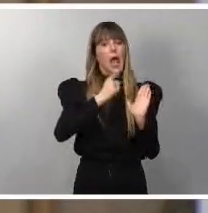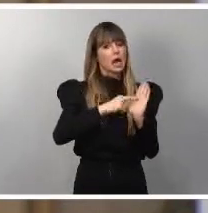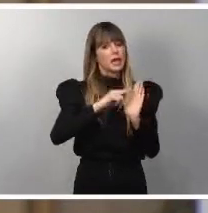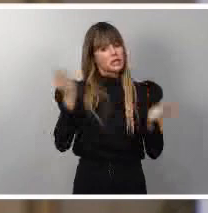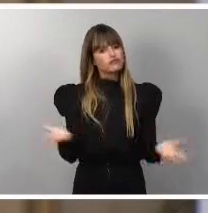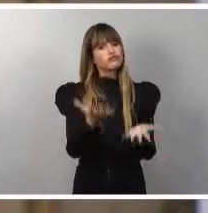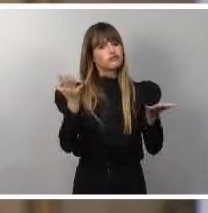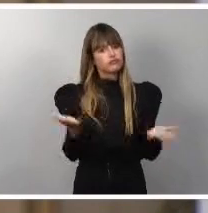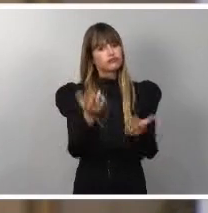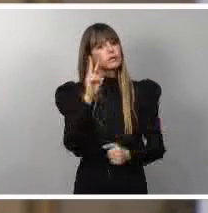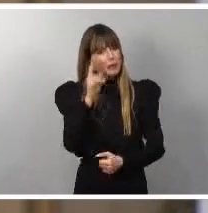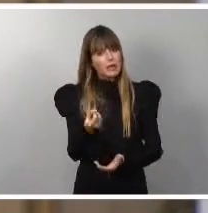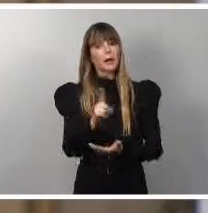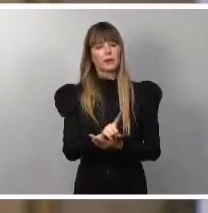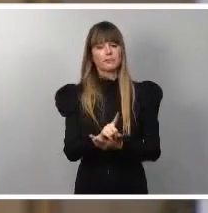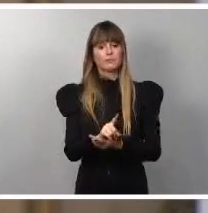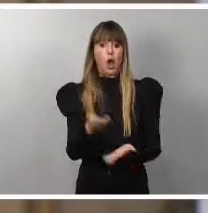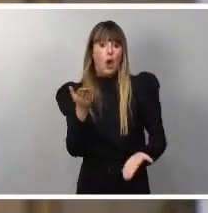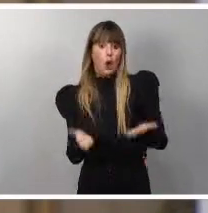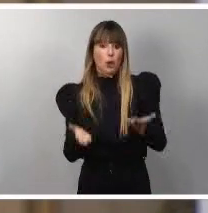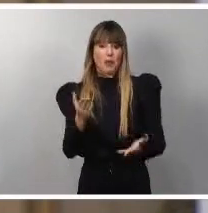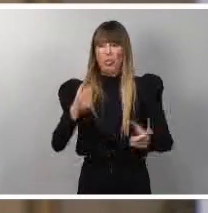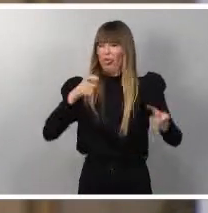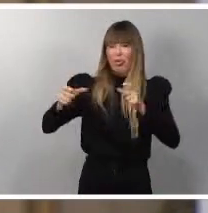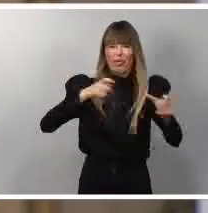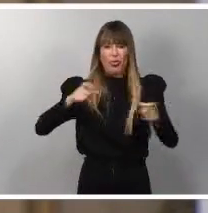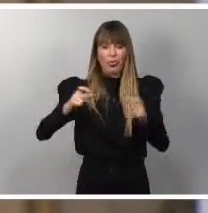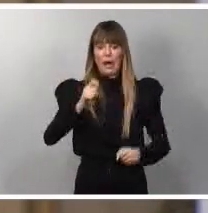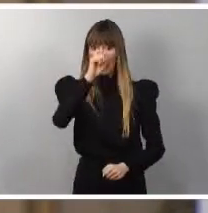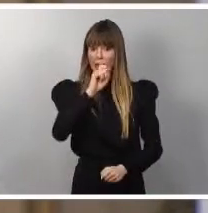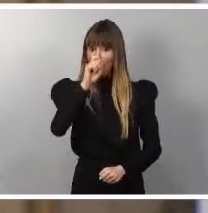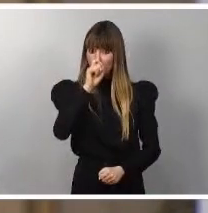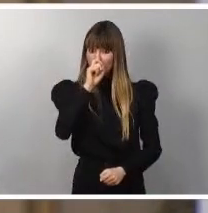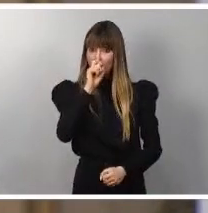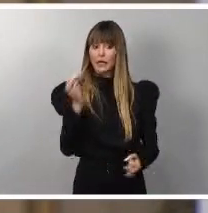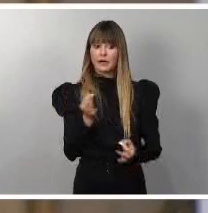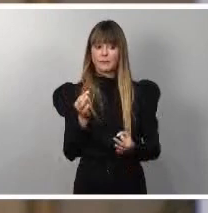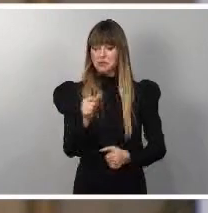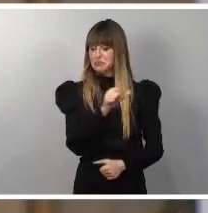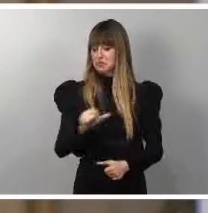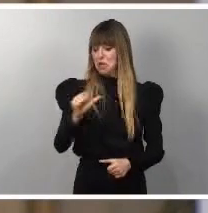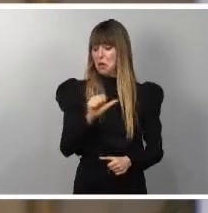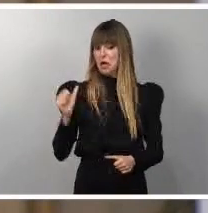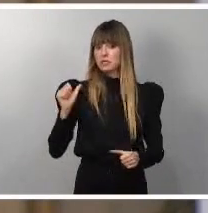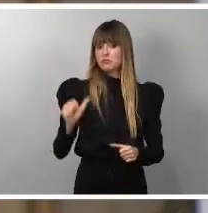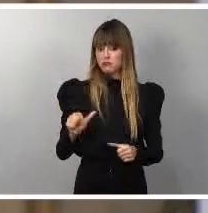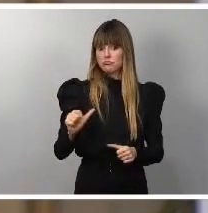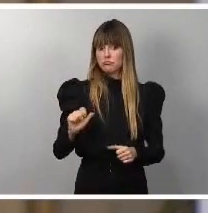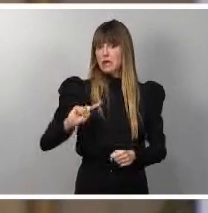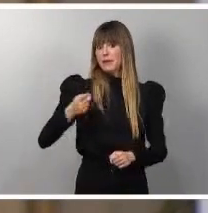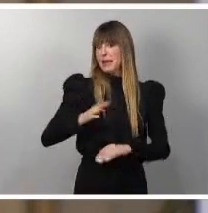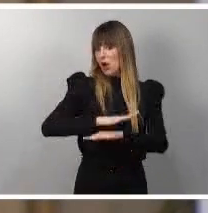impulsando frente, bueno, pues a la descalificación. Quiero recordar que durante estas últimas semanas, que son las primeras del